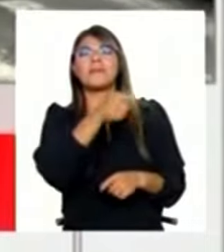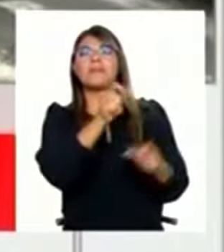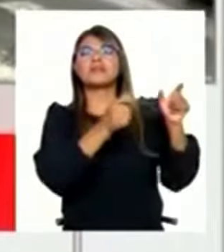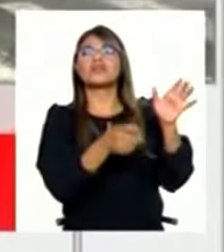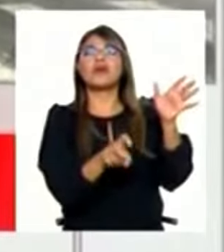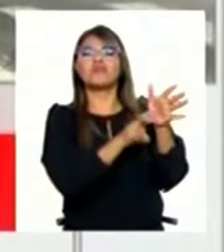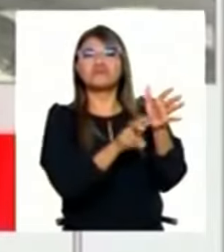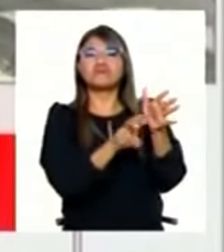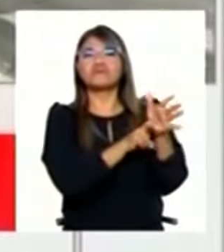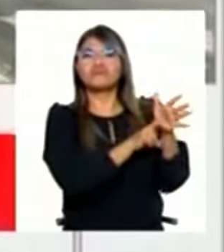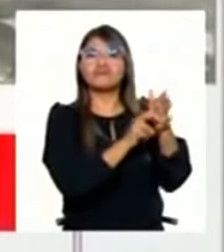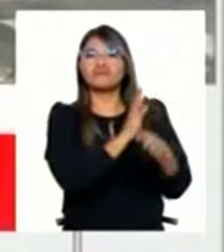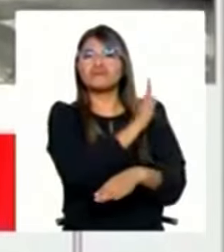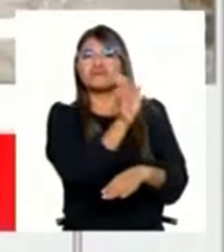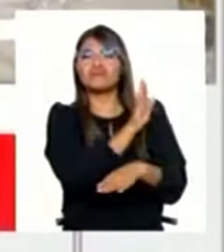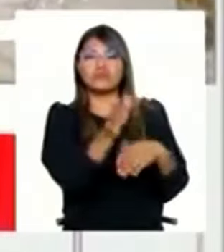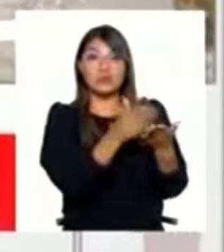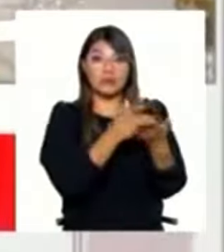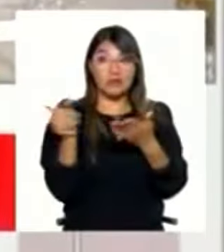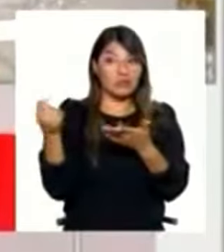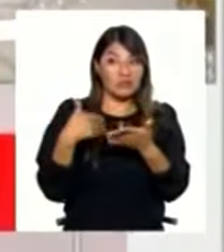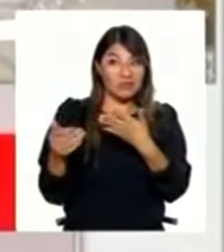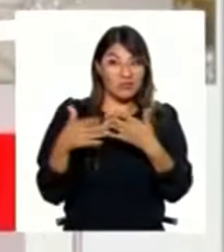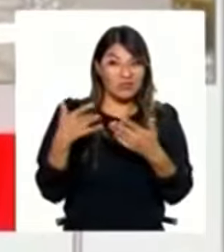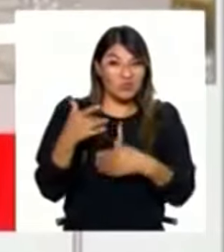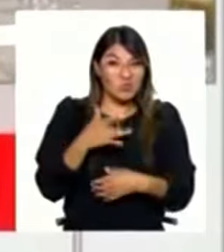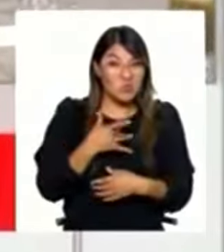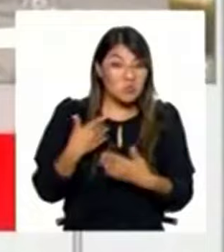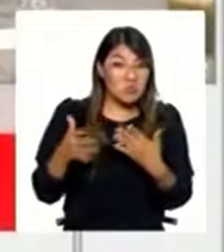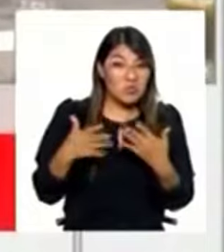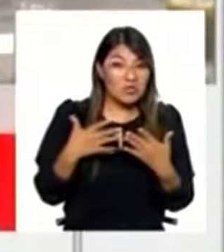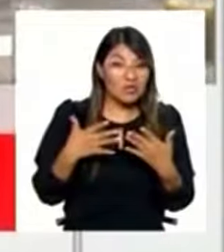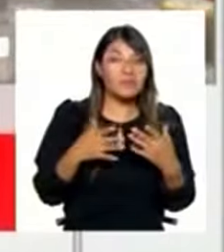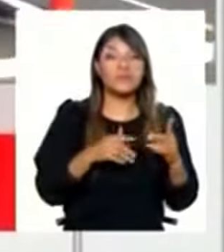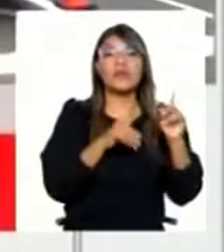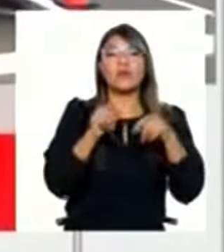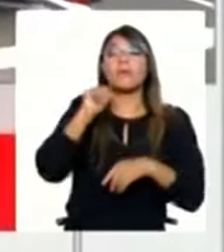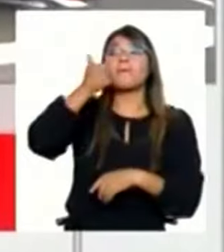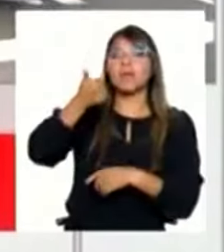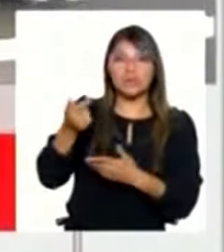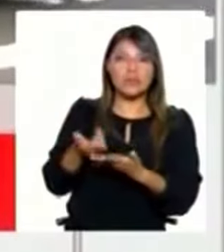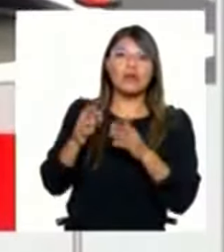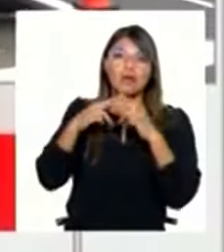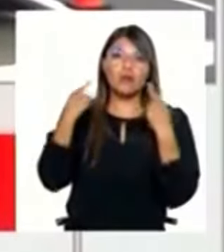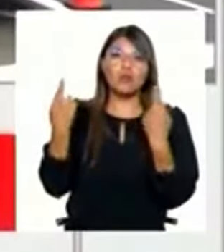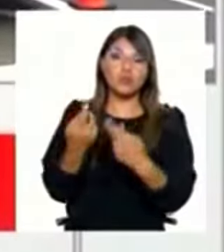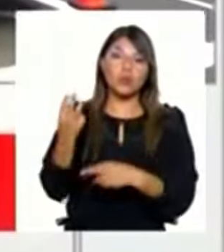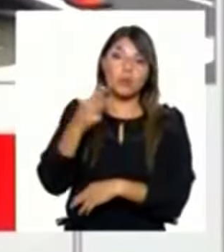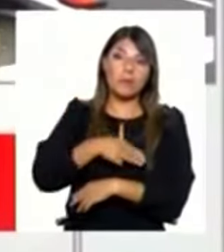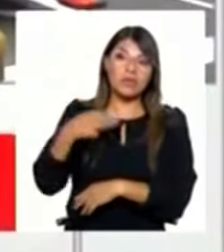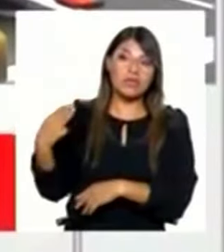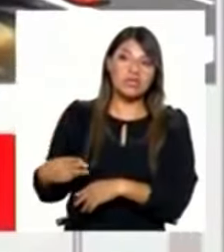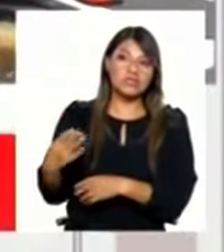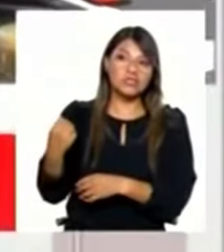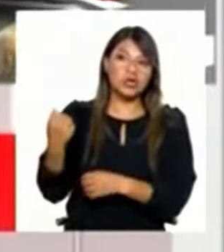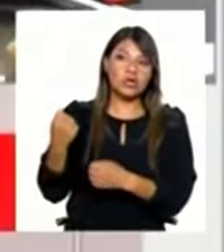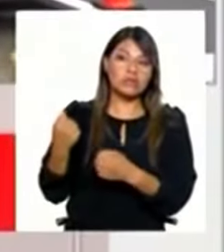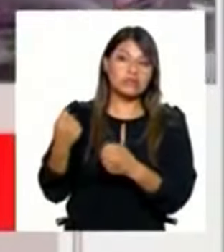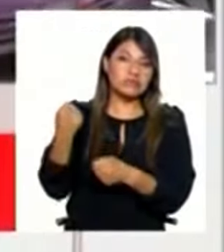sea, eso me queda bastante claro. Mañana tenemos reunión con el ministro de Transporte, yo creo que no va a haber ningún otro cambio